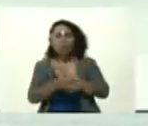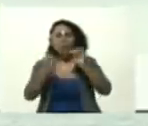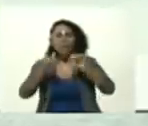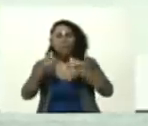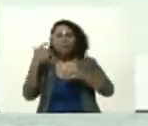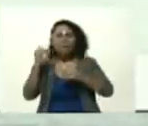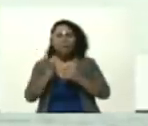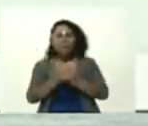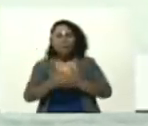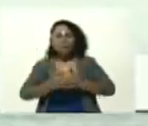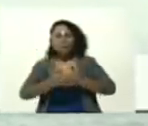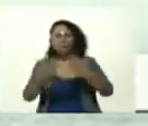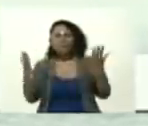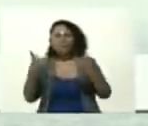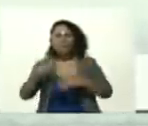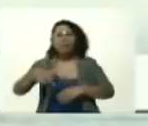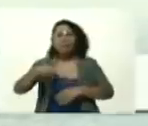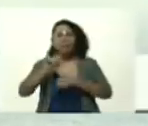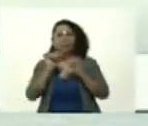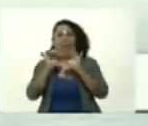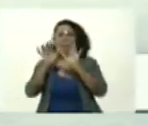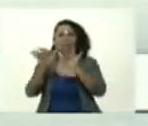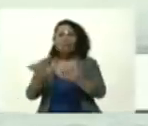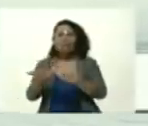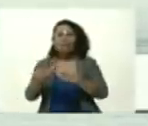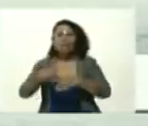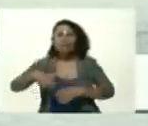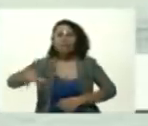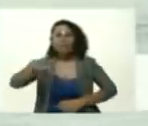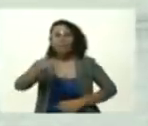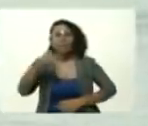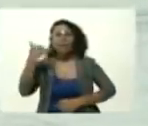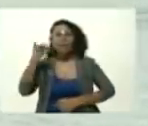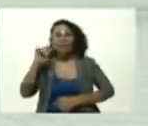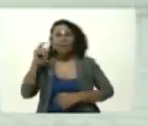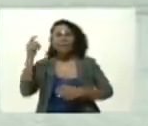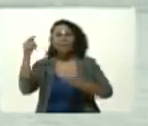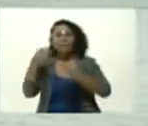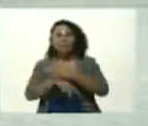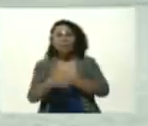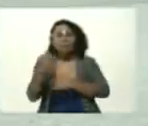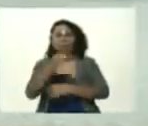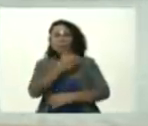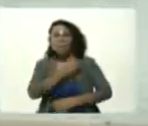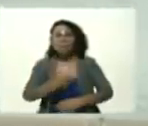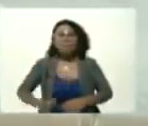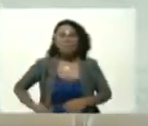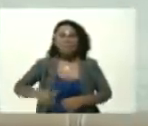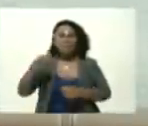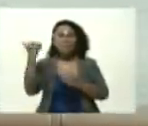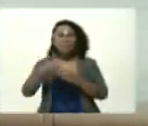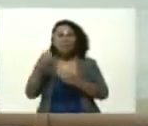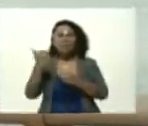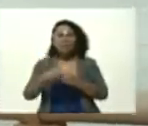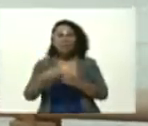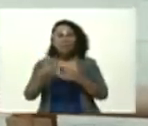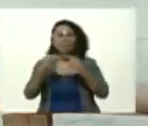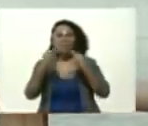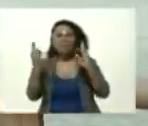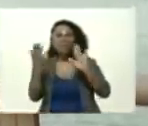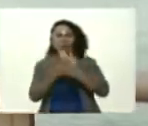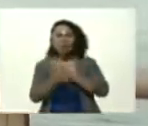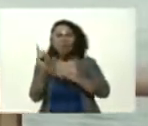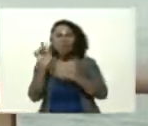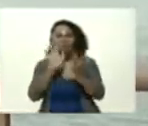la inmensidad de nuestros lagos, el lago bendito, el lago bendito. Allá se ve al fondo, nuevo presidente, la ciudad de Maracaibo, puente sobre el lago que